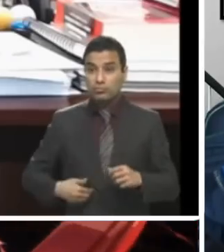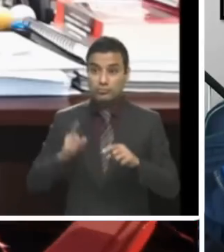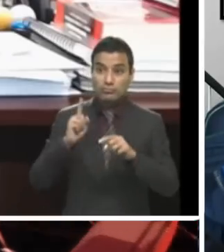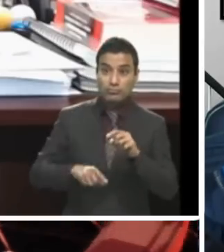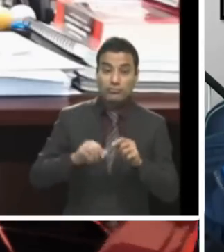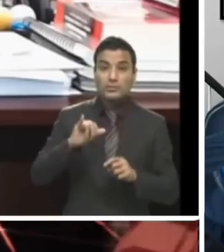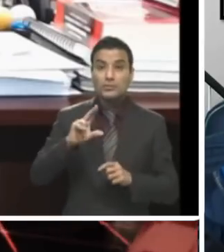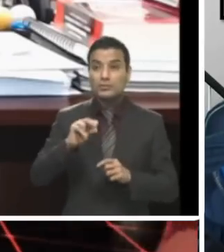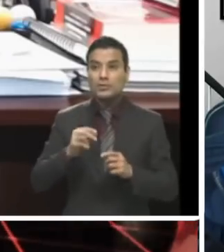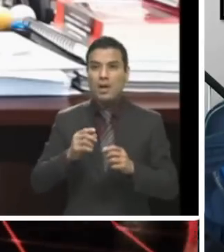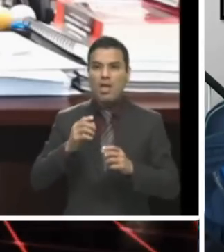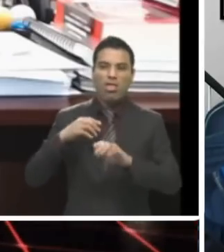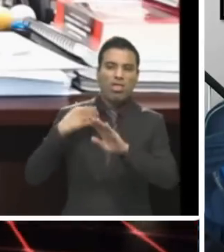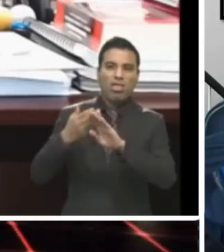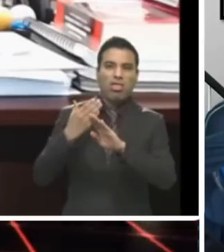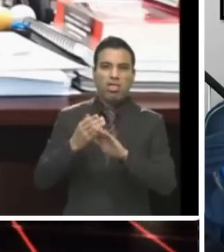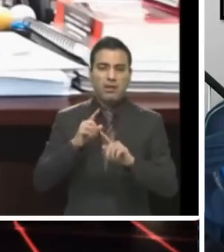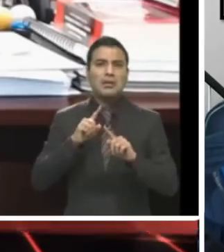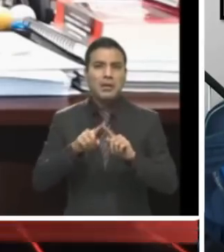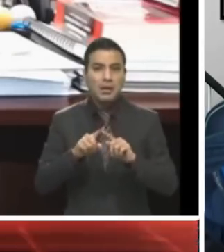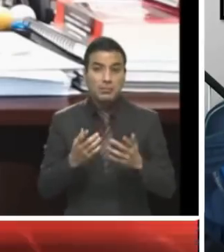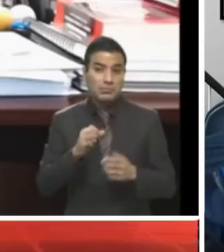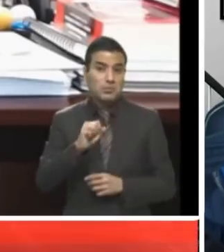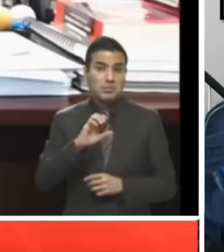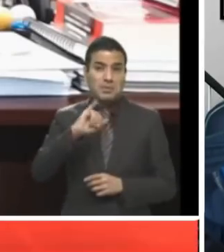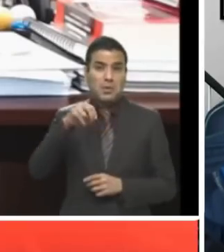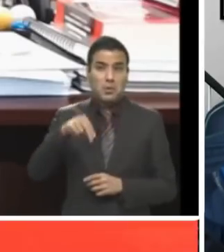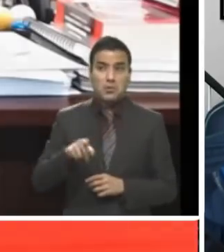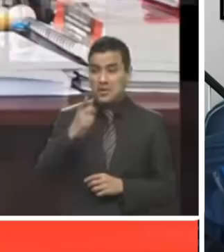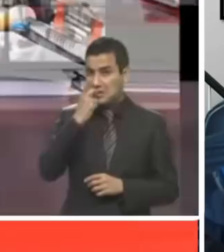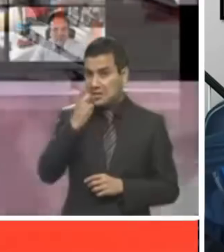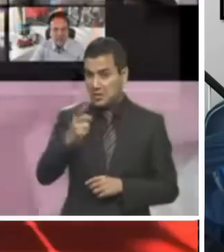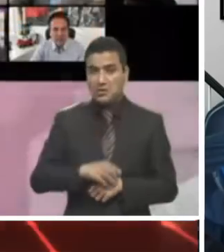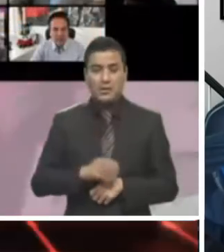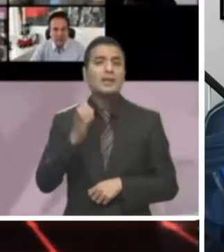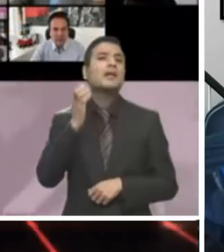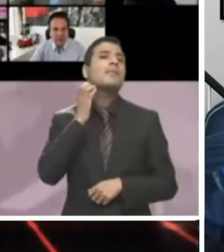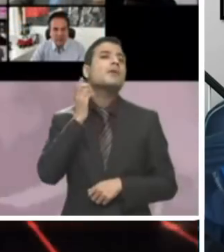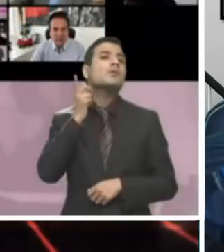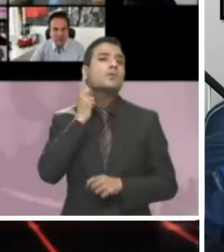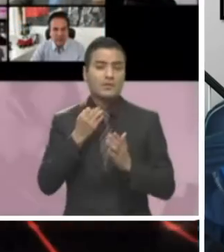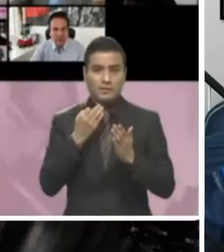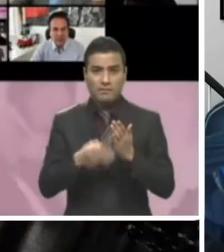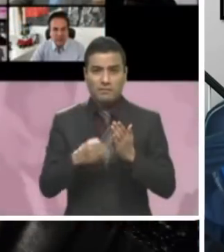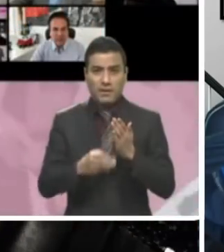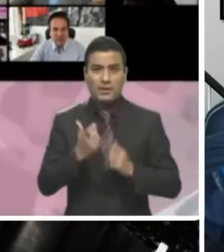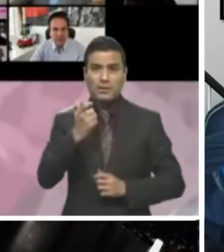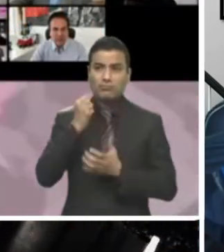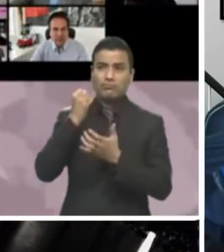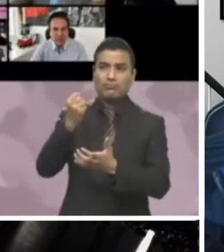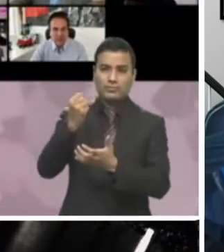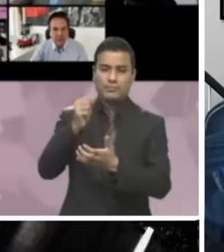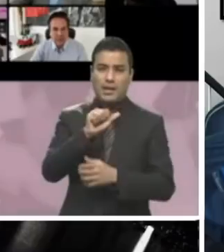de justicia ción muy clara pues la cámara de diputados al negarle los recursos es institutos para dar por cumplir con la ley muchas